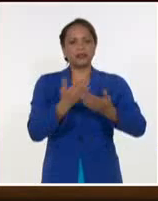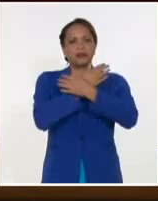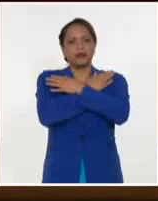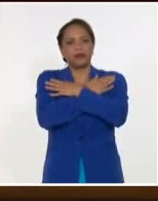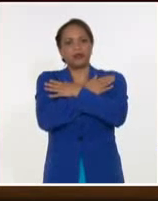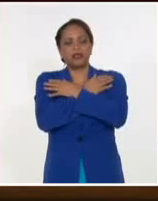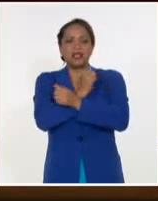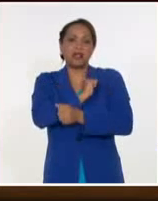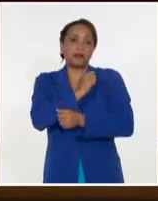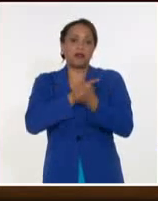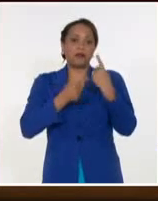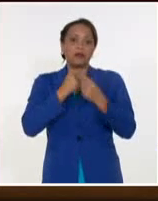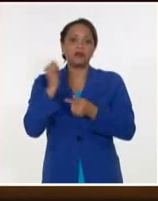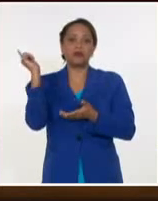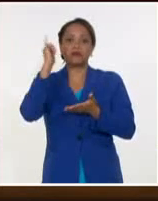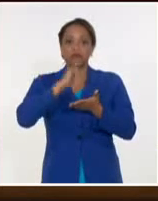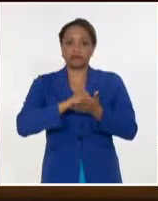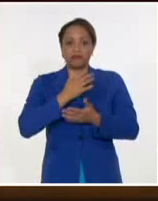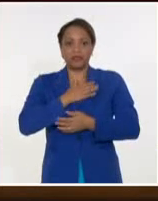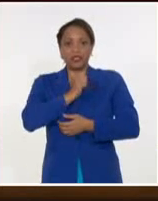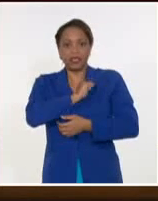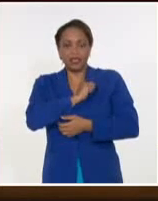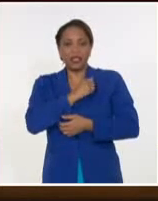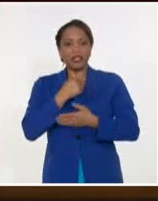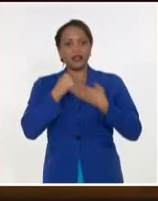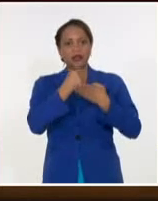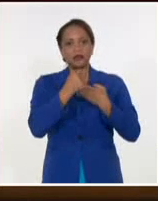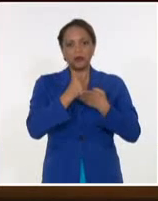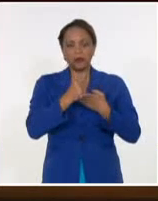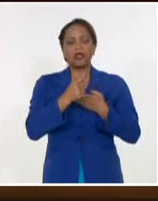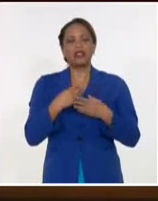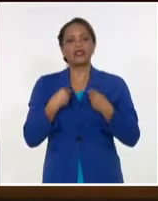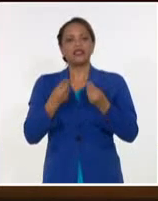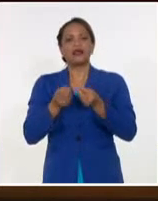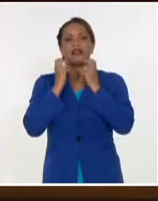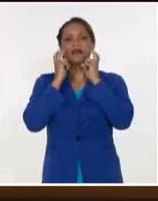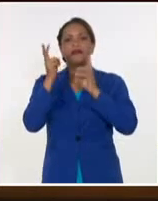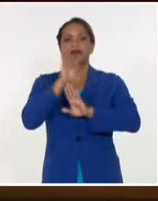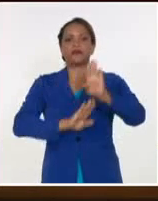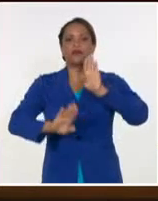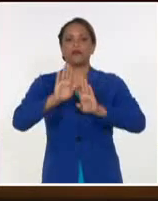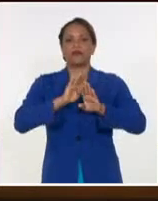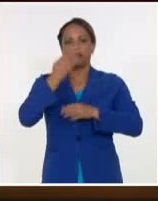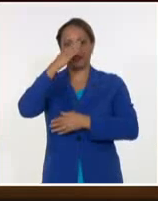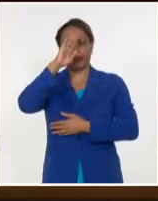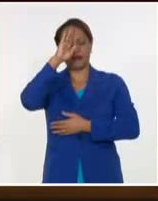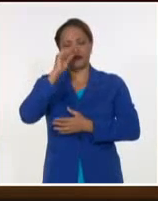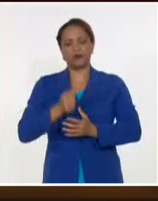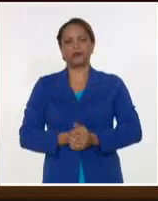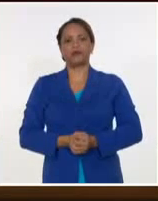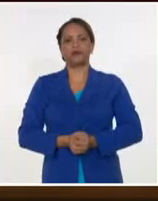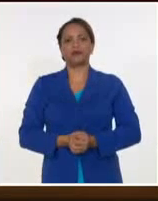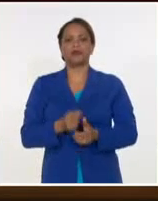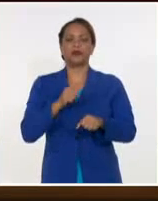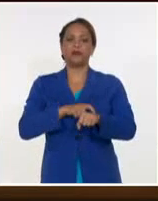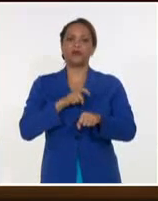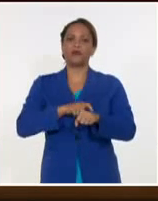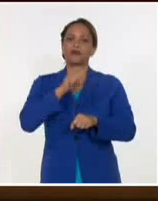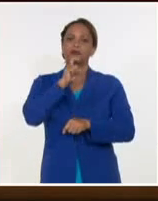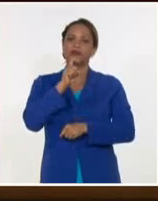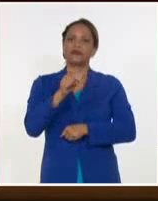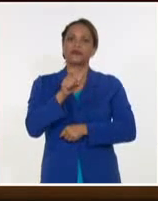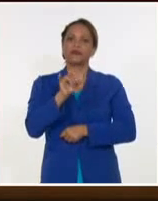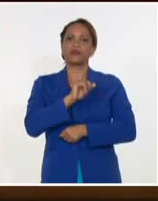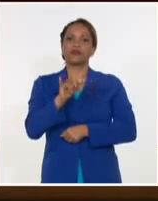quienes arriesgan su integridad personal y hasta la vida por defender y apoyar a la patria en la hora difícil, como la